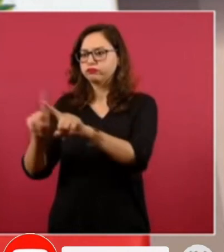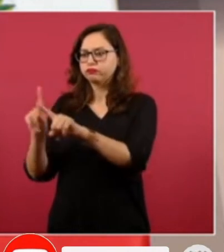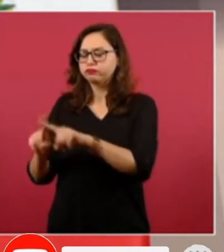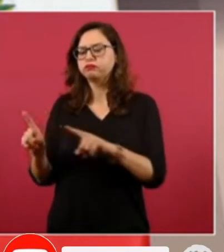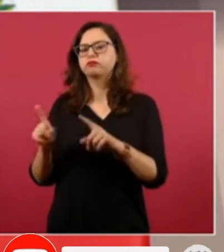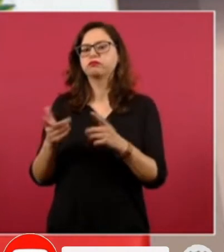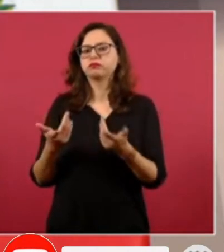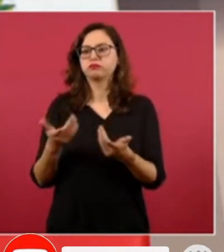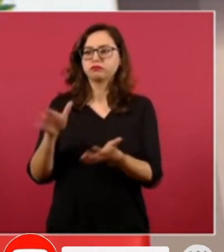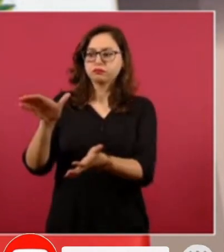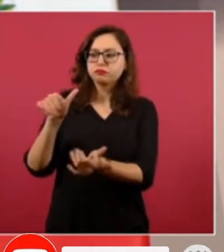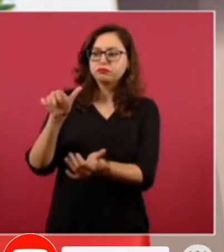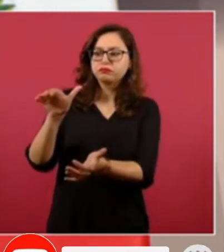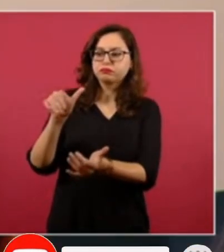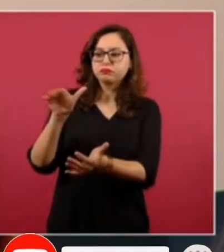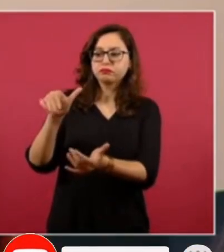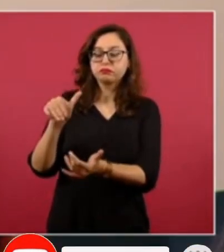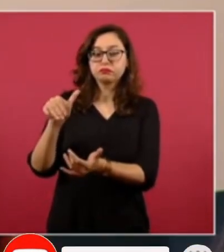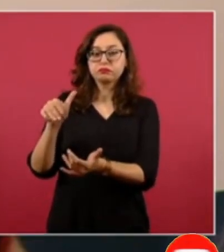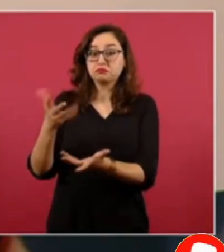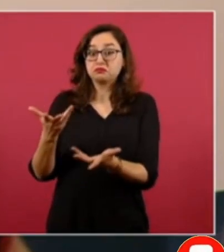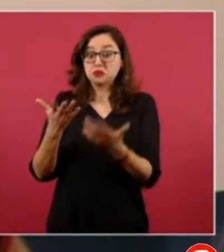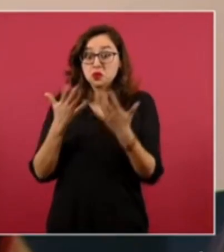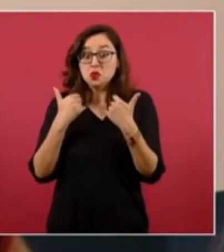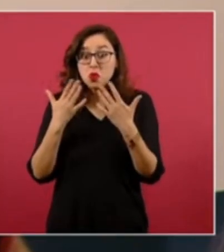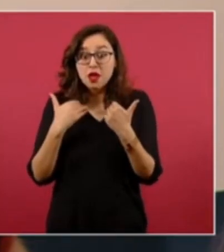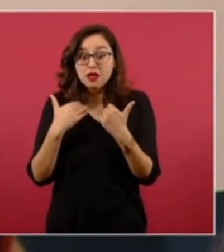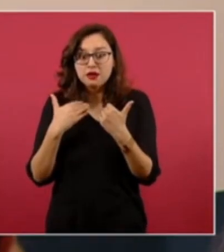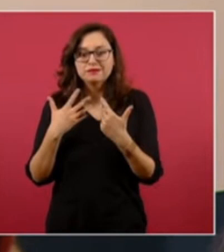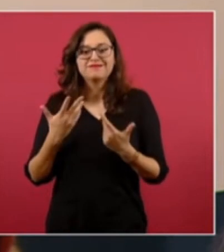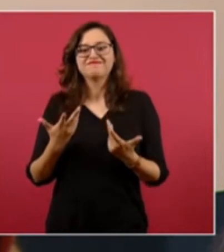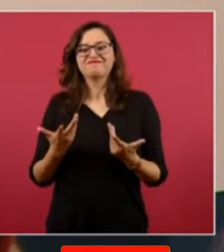ingresos, pues no podríamos